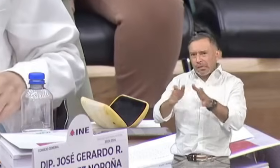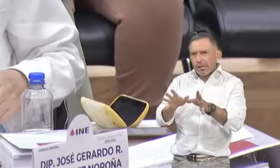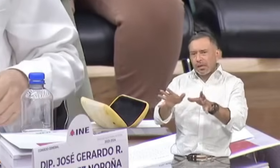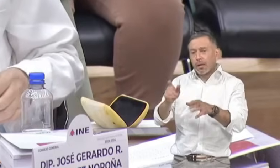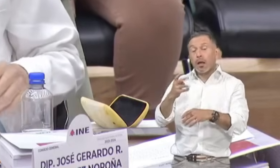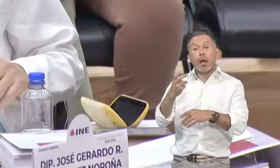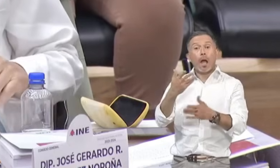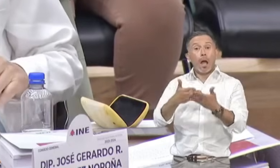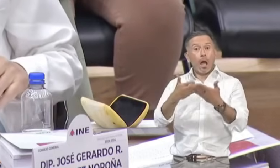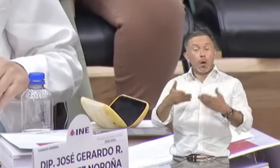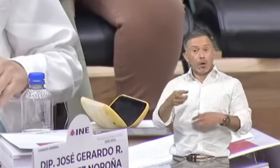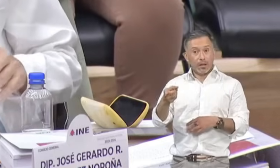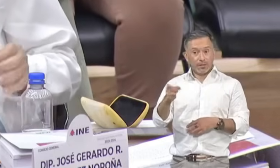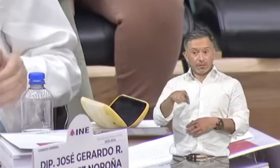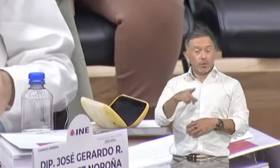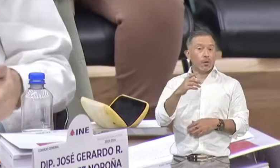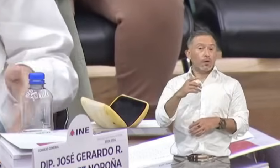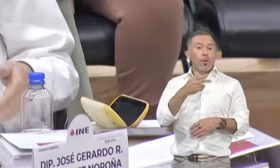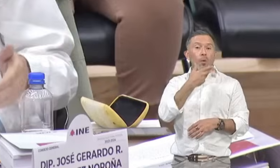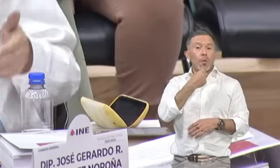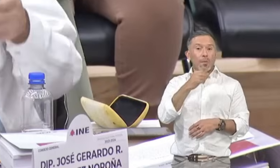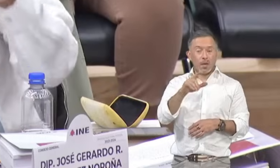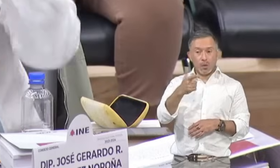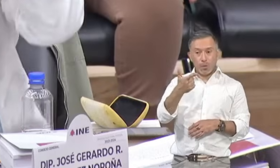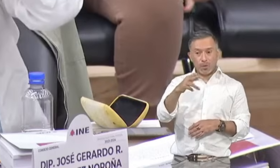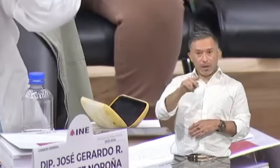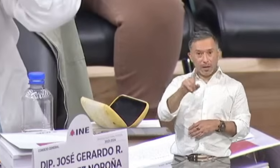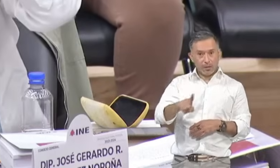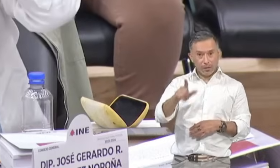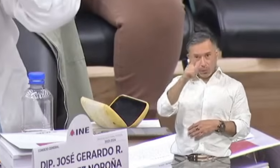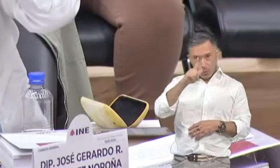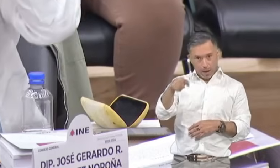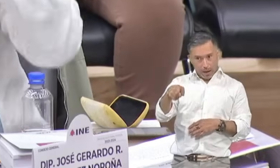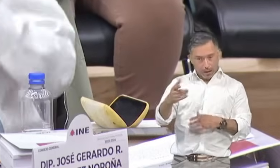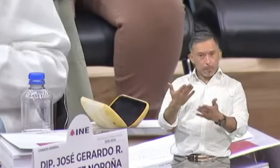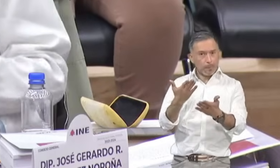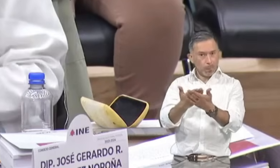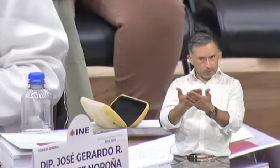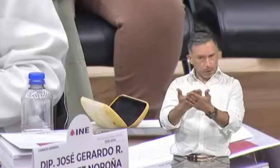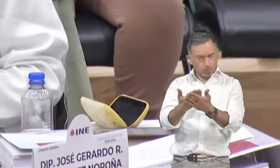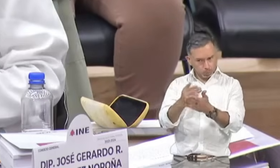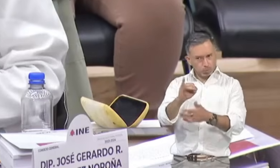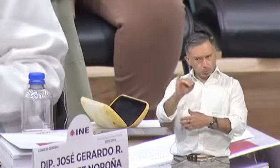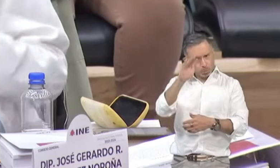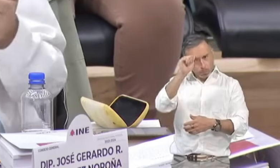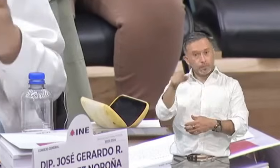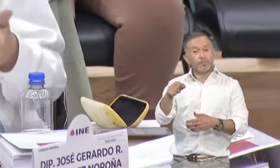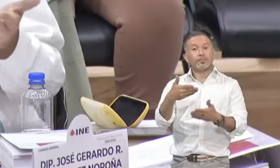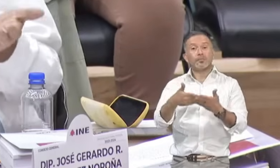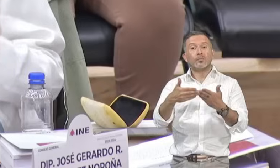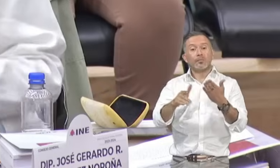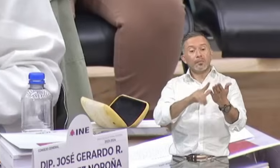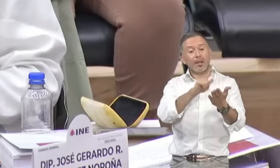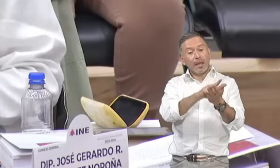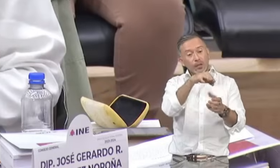la invitación que hace nuestro compañero Sergio Gutiérrez Luna, que en el marco de la propuesta de reforma electoral que hay,